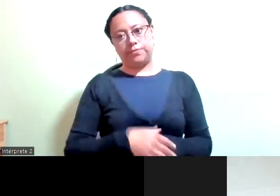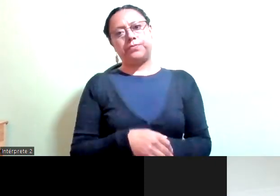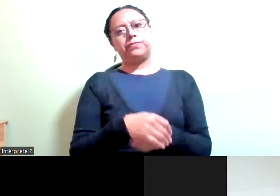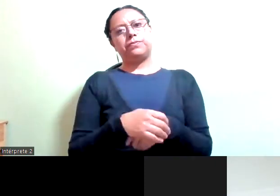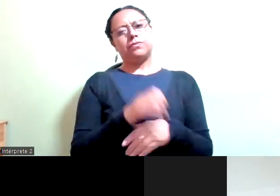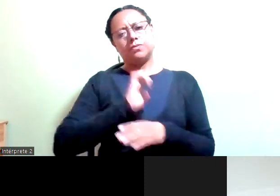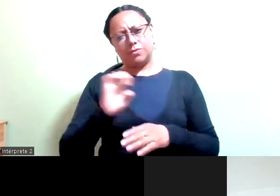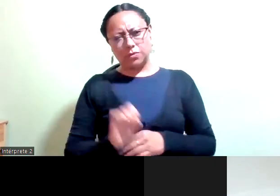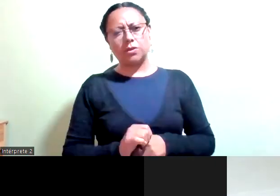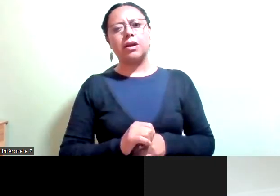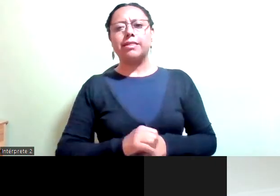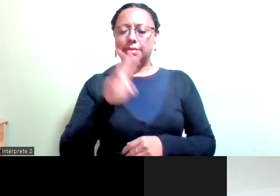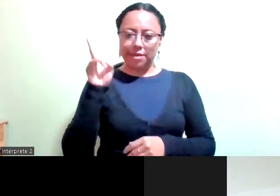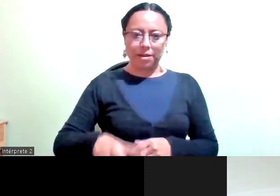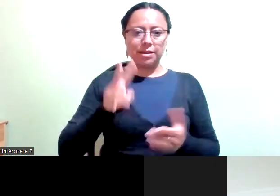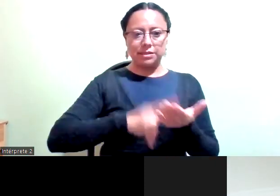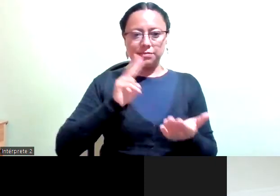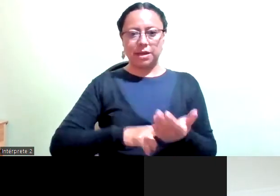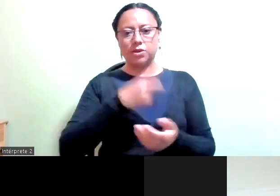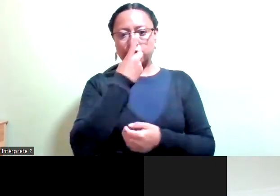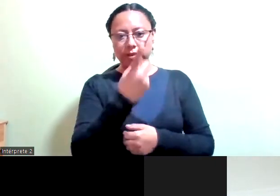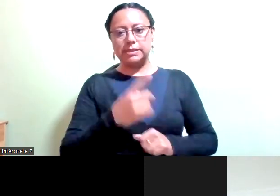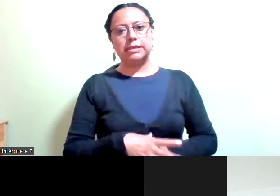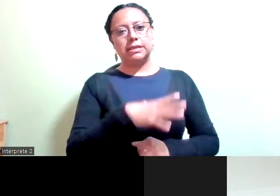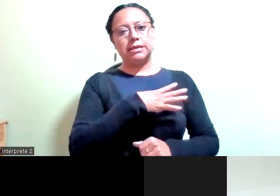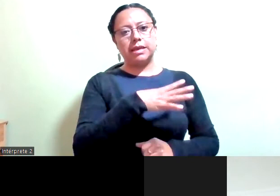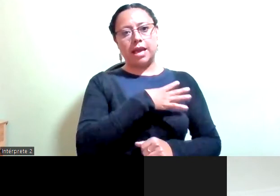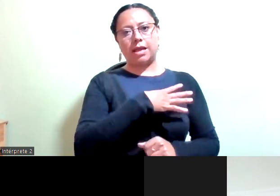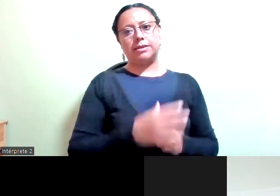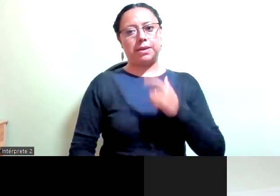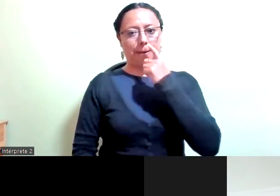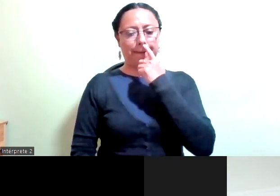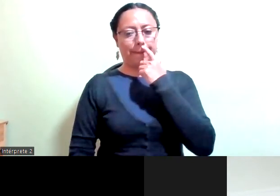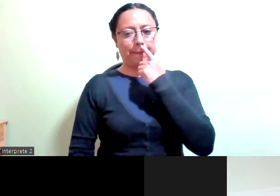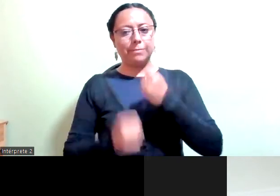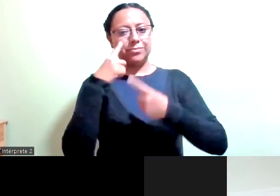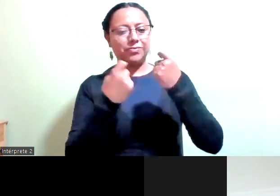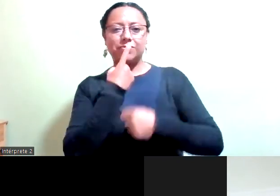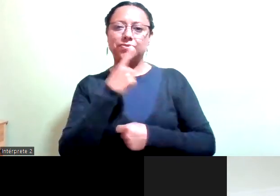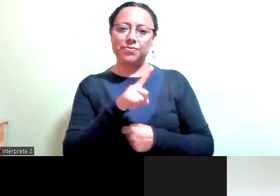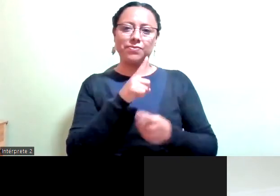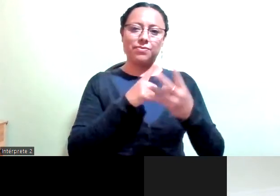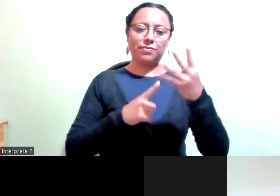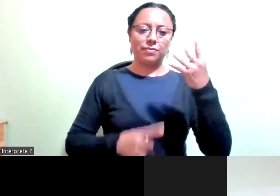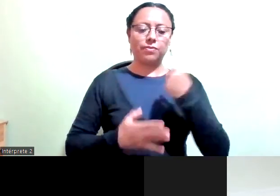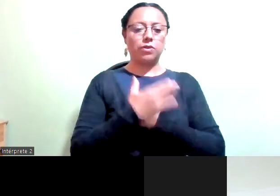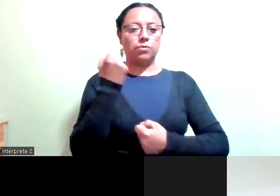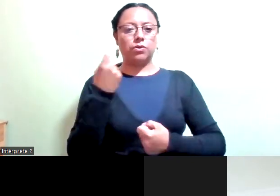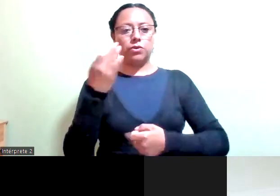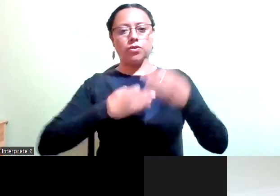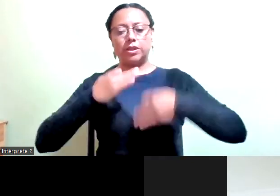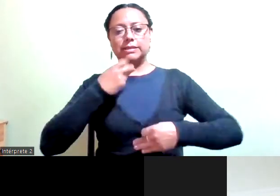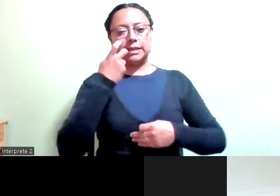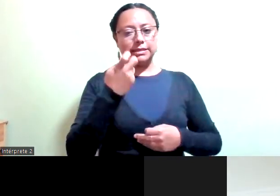pena señalar que tiene algunas quejas por estas actitudes, cuando